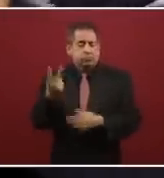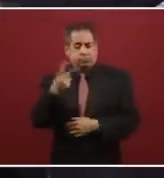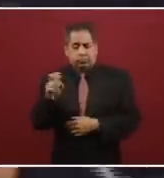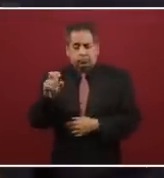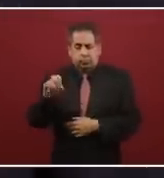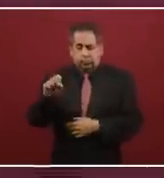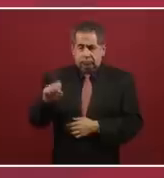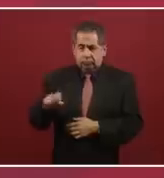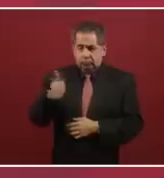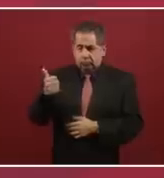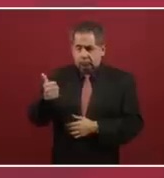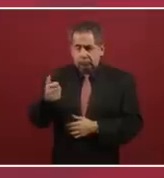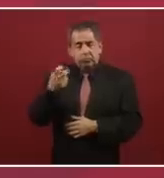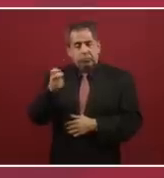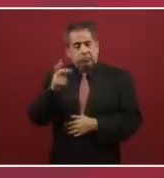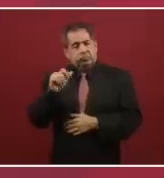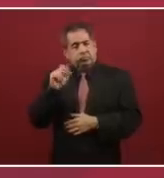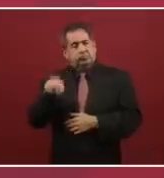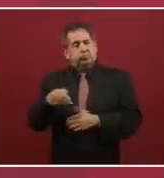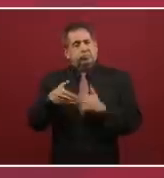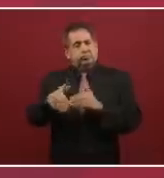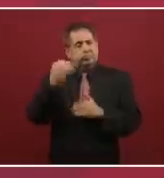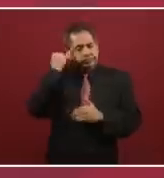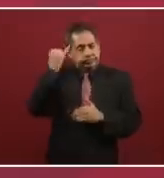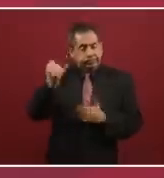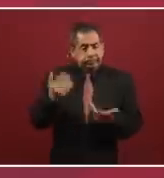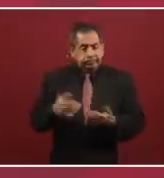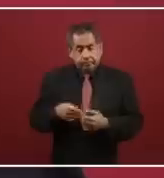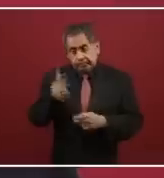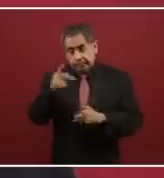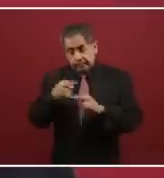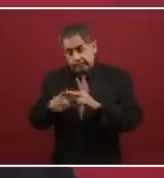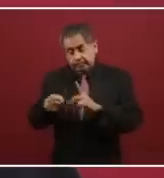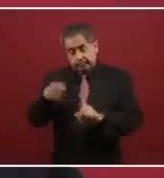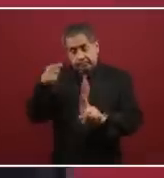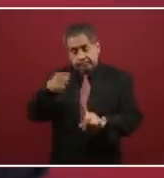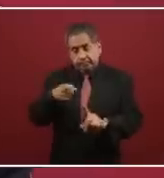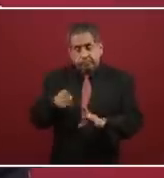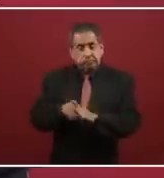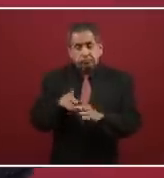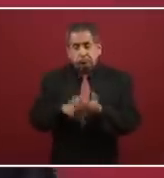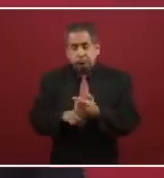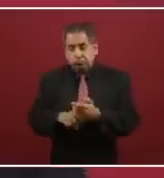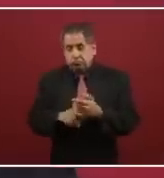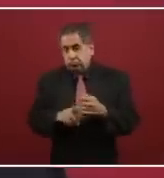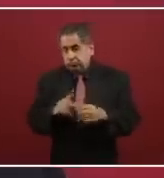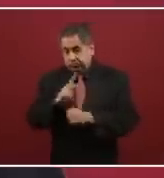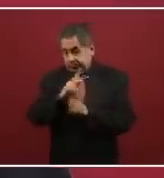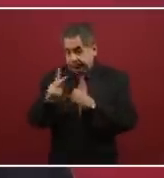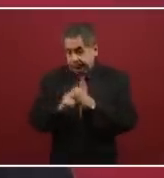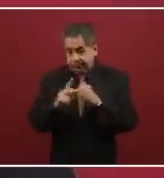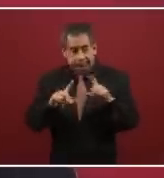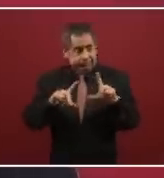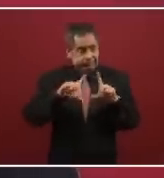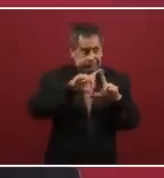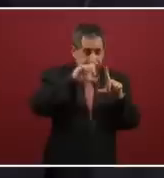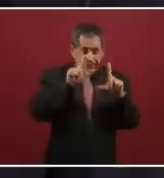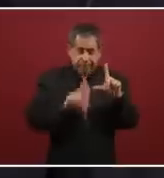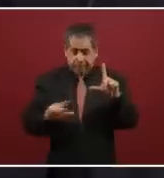plan, pero de inicio vamos a estar en todo el país